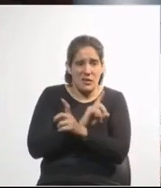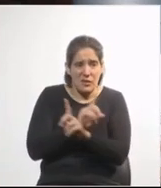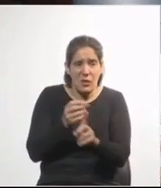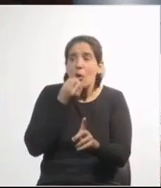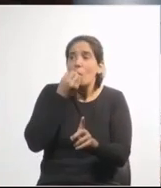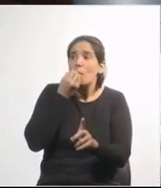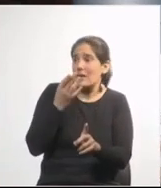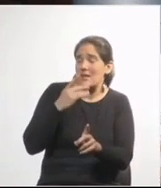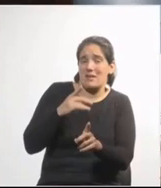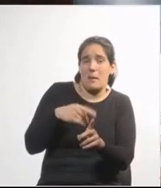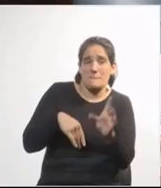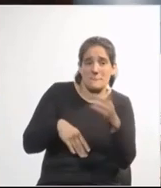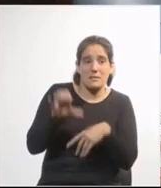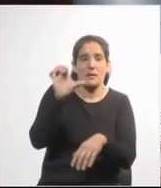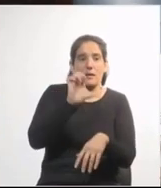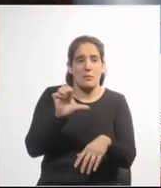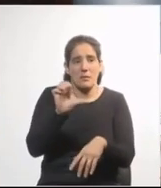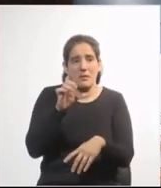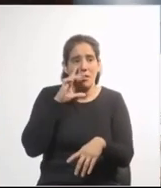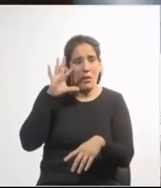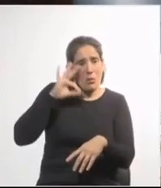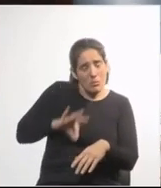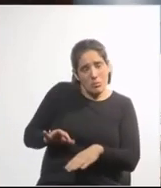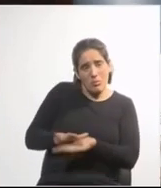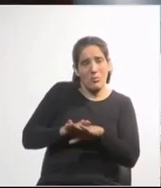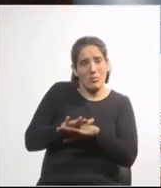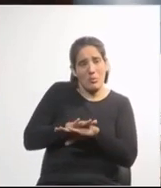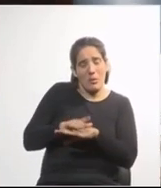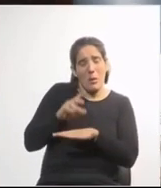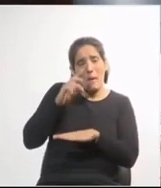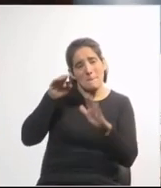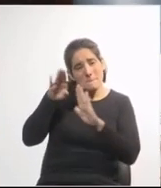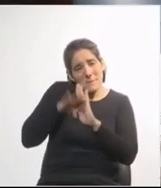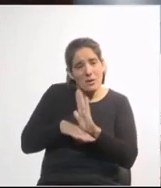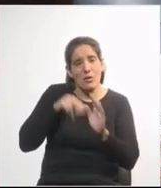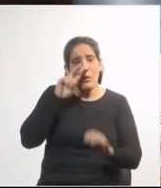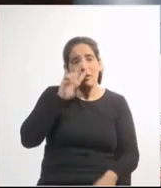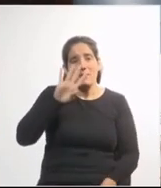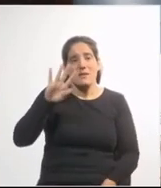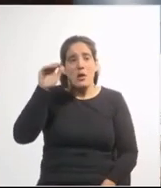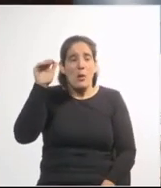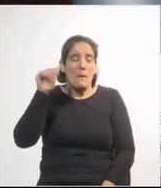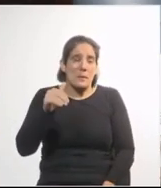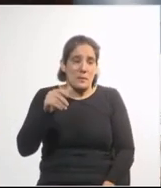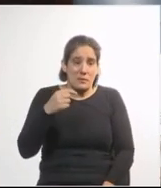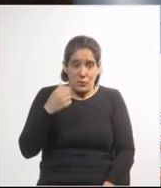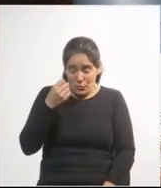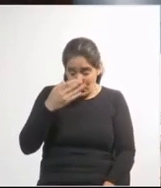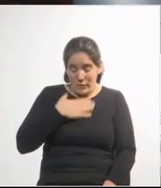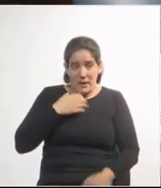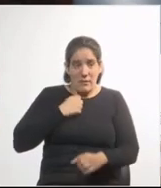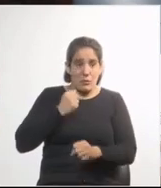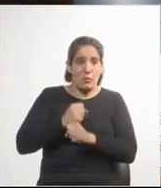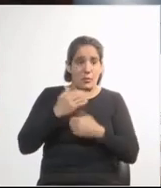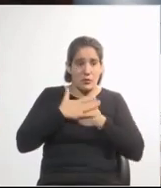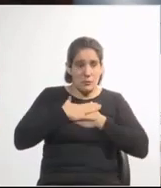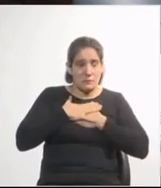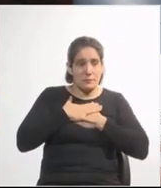una parte importante de las personas con ingresos inferiores a 25.000 pesos que son trabajadores por cuenta